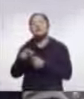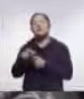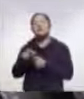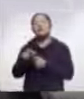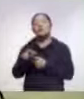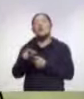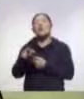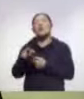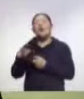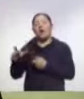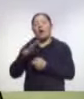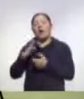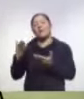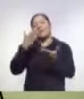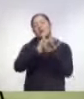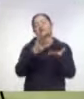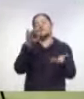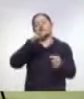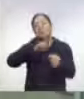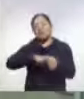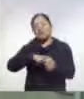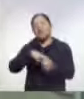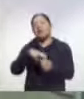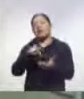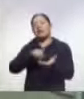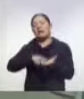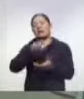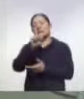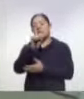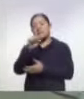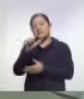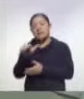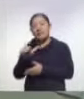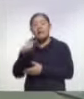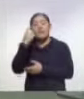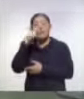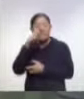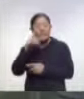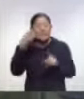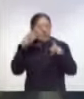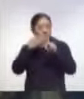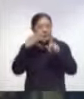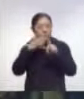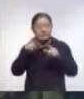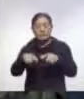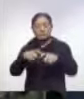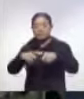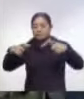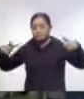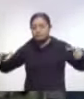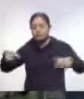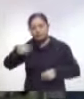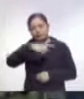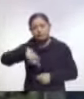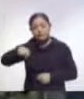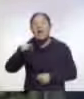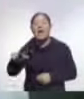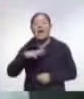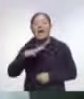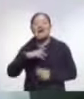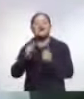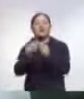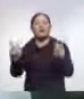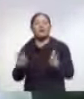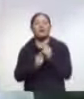primer y segundo nivel de atención de la Secretaría de Salud. Con el propósito de ampliar los servicios, se puso en marcha el Club de Embarazadas,